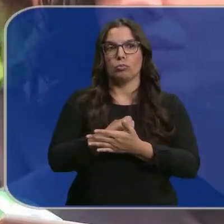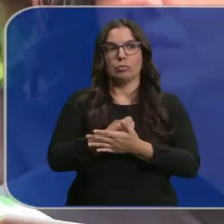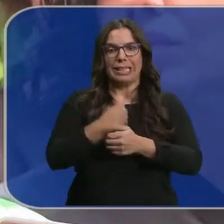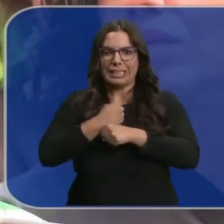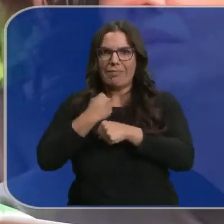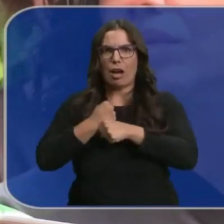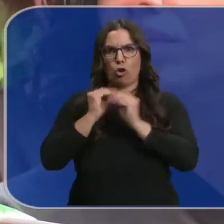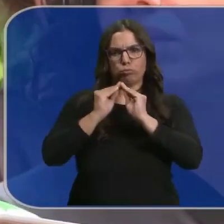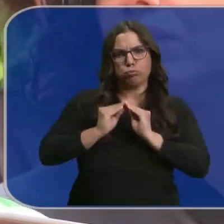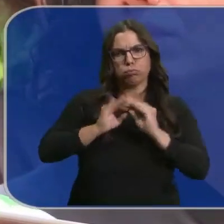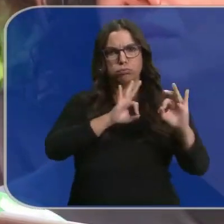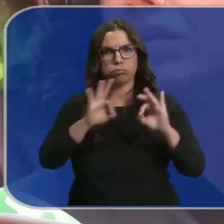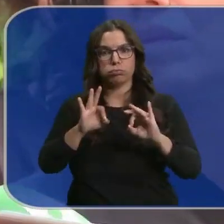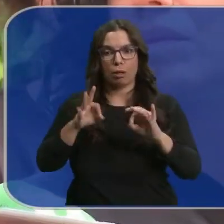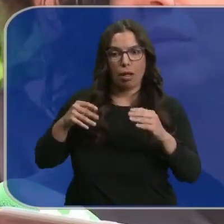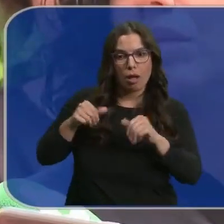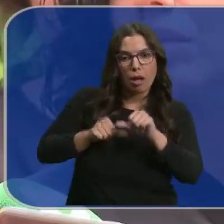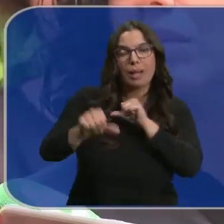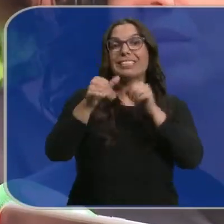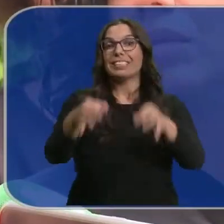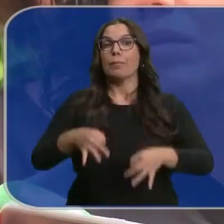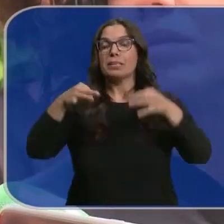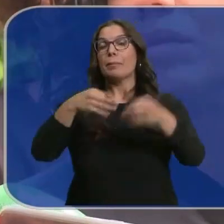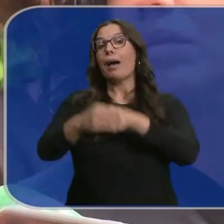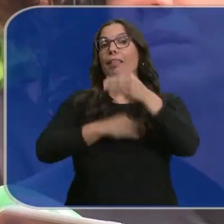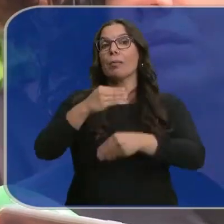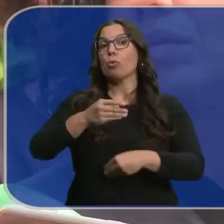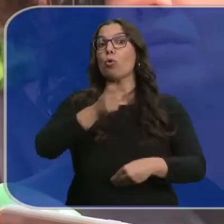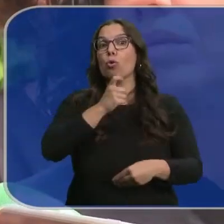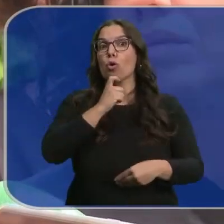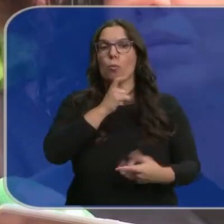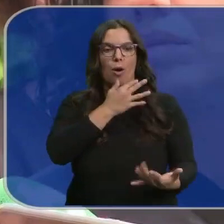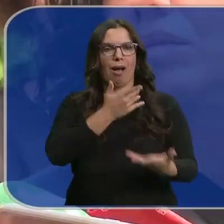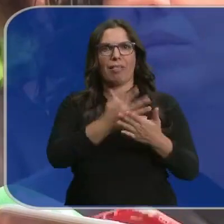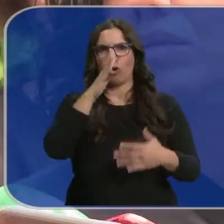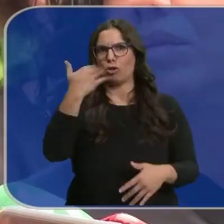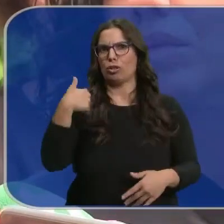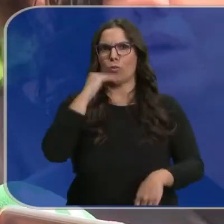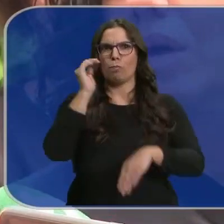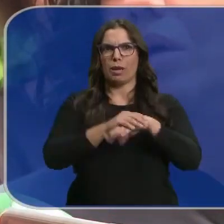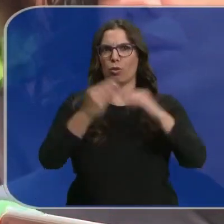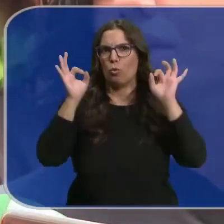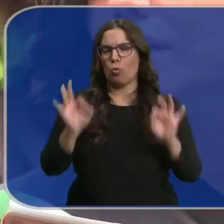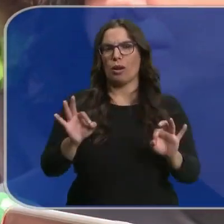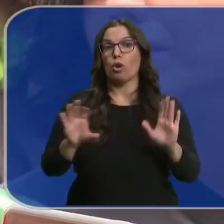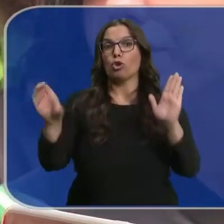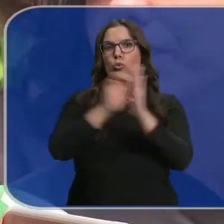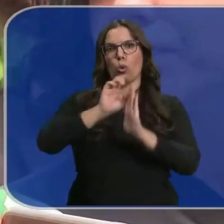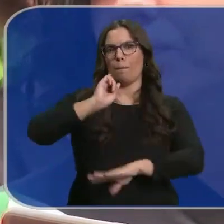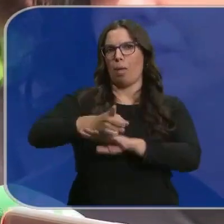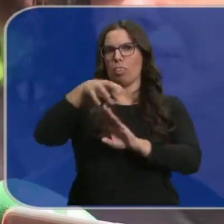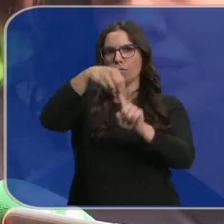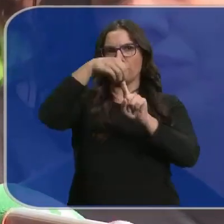tengamos que ir trabajando durante todo este tiempo, siempre lo haremos en coherencia con lo que hemos desplegado durante estos cinco años. Que ha sido la